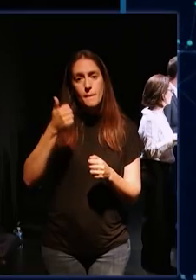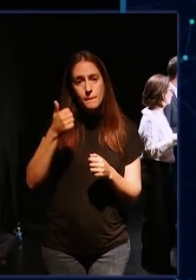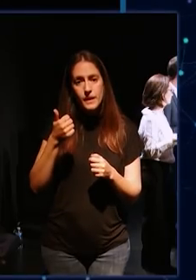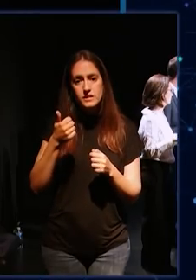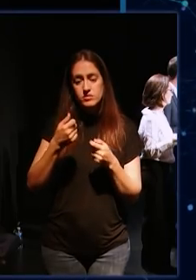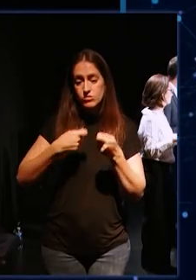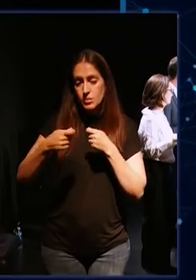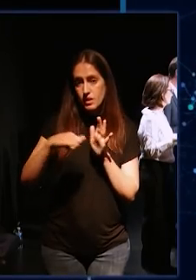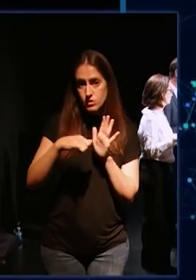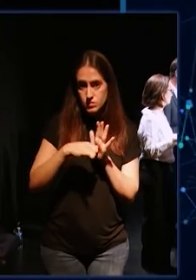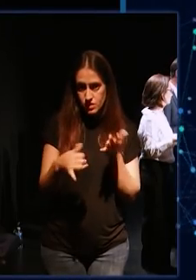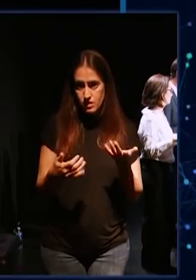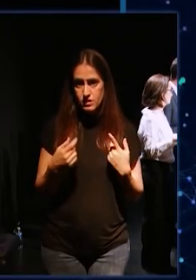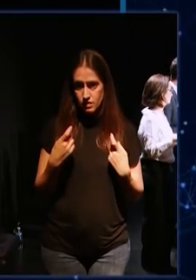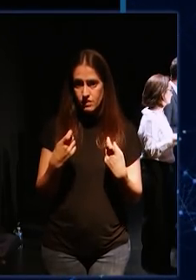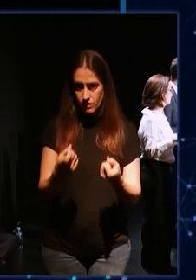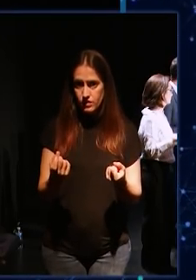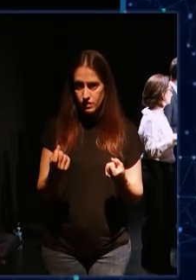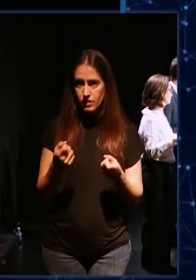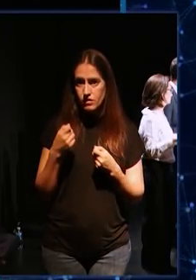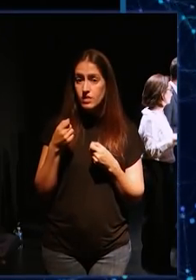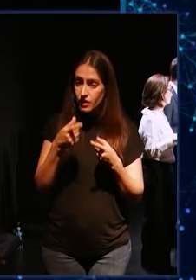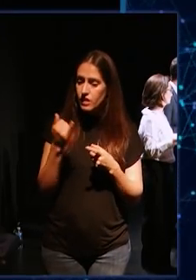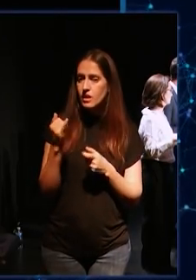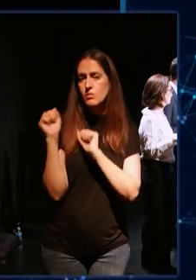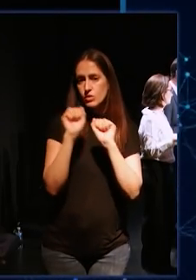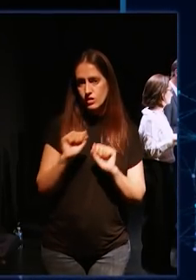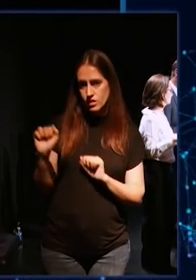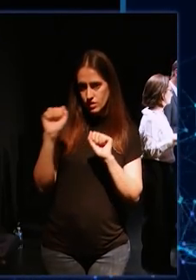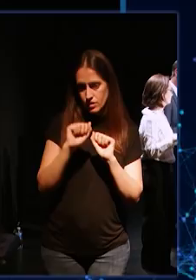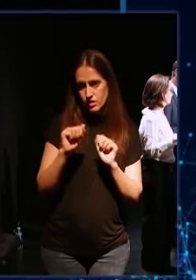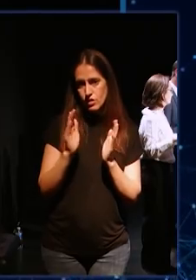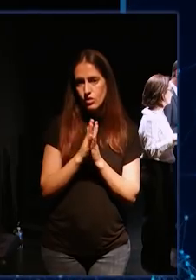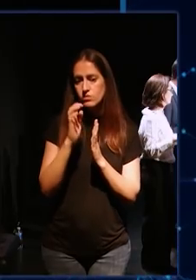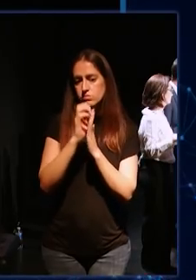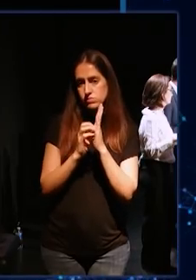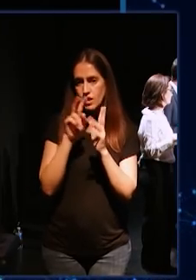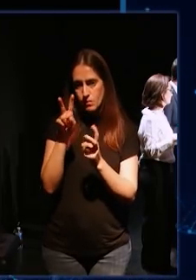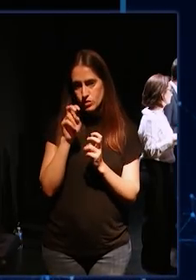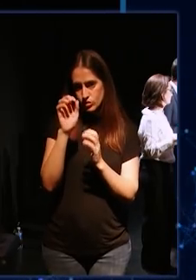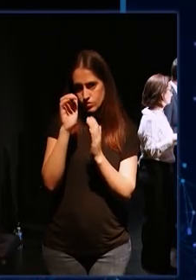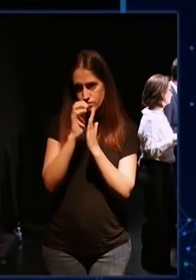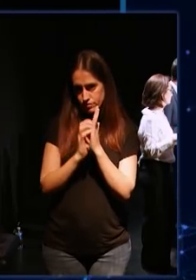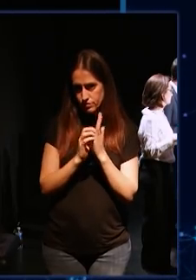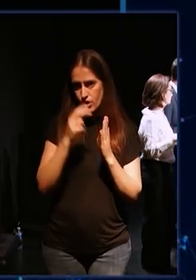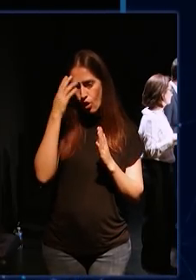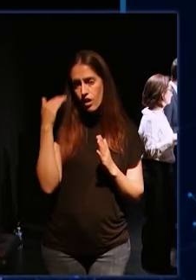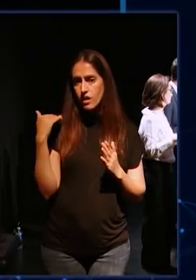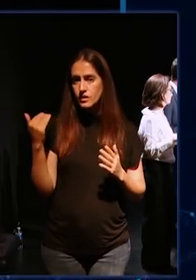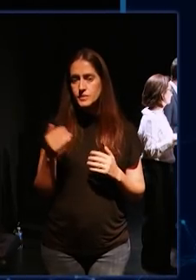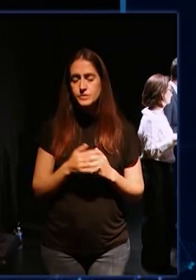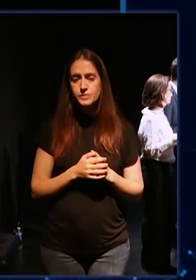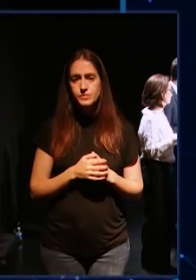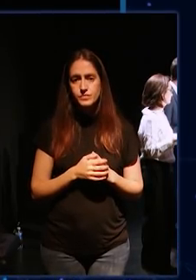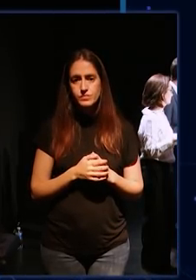de proximidad, pues hay que seguir protegiéndolo y facilitándolo con bonificaciones de impuestos locales. Hay